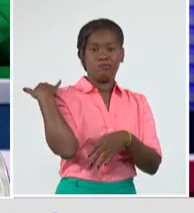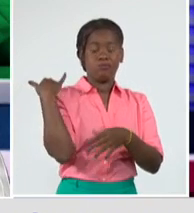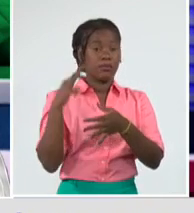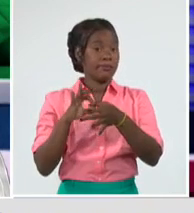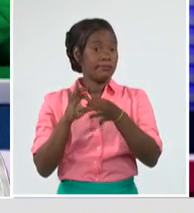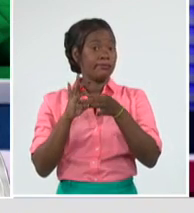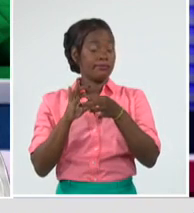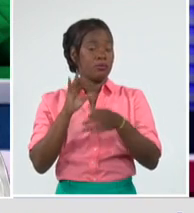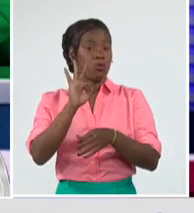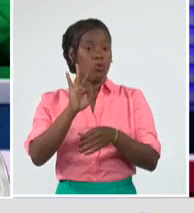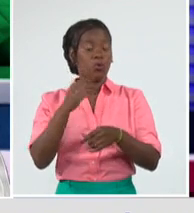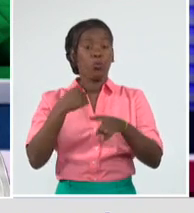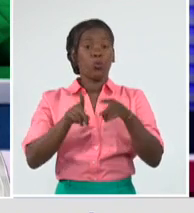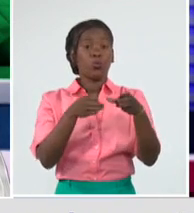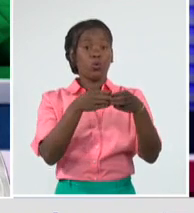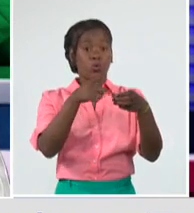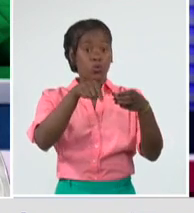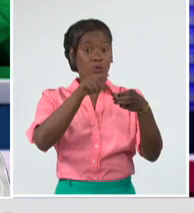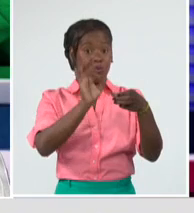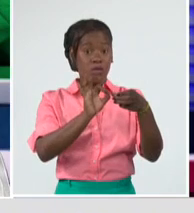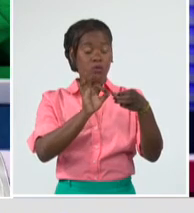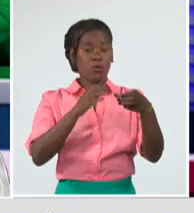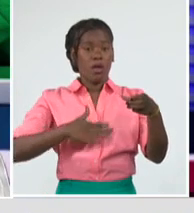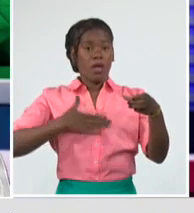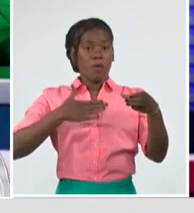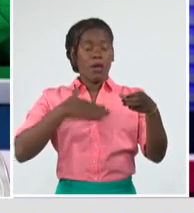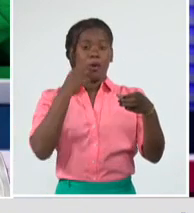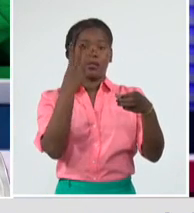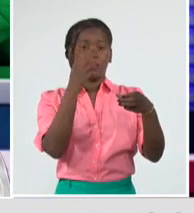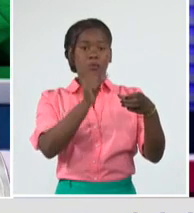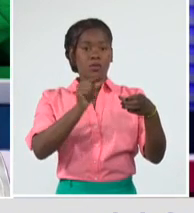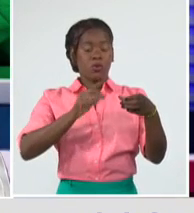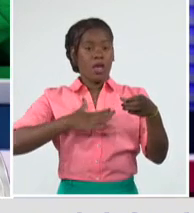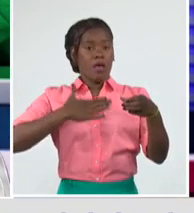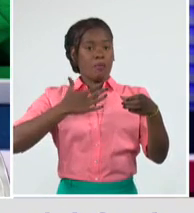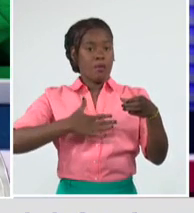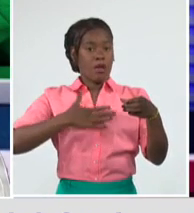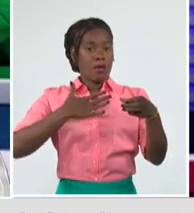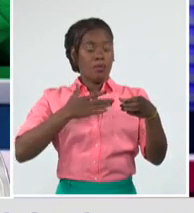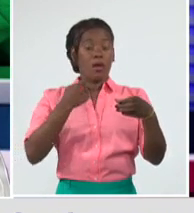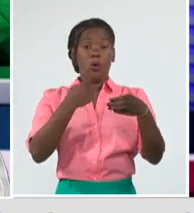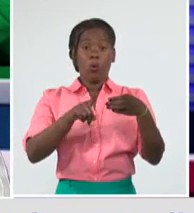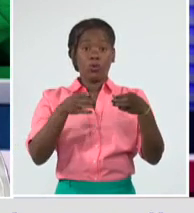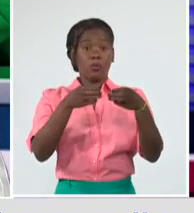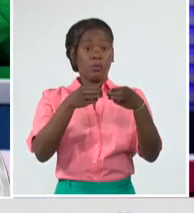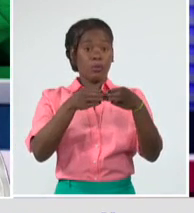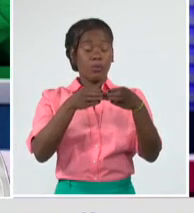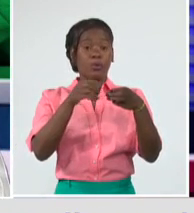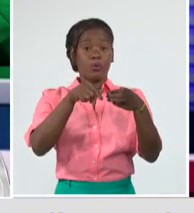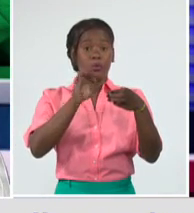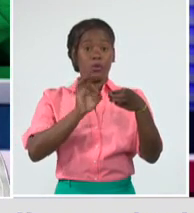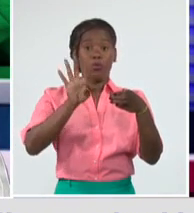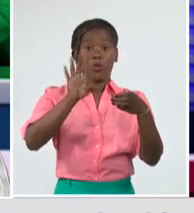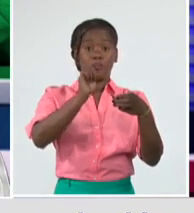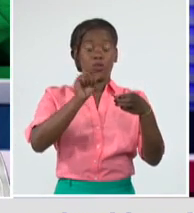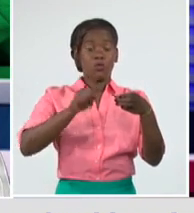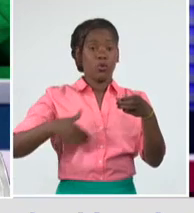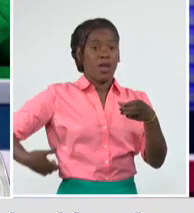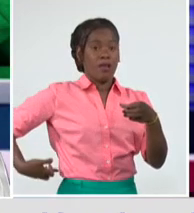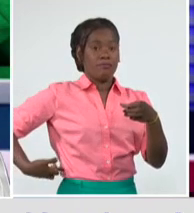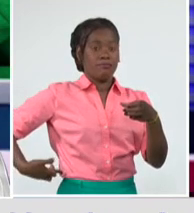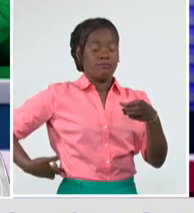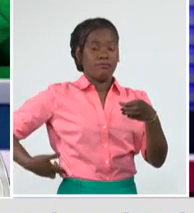asma bronquial 3, enfermedad renal crónica 4, y tenemos que decir que nuevamente fallecen